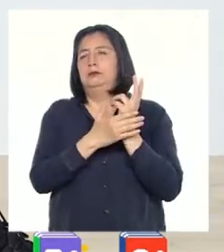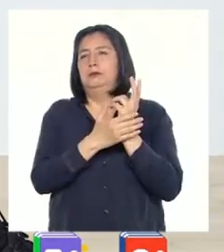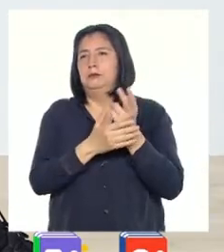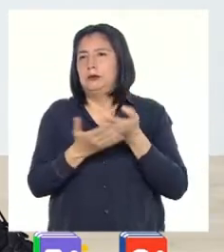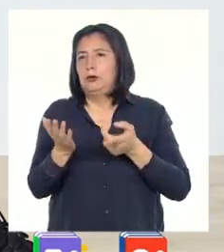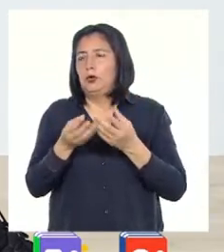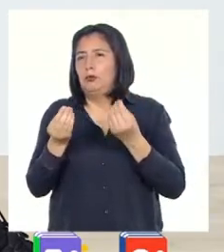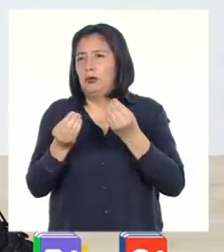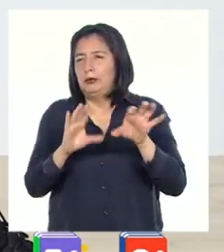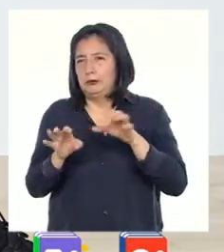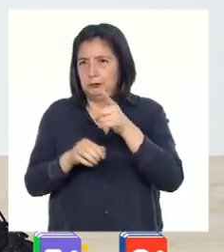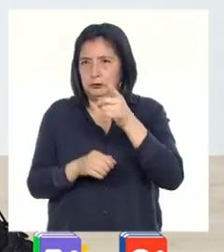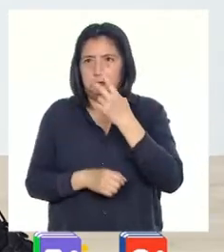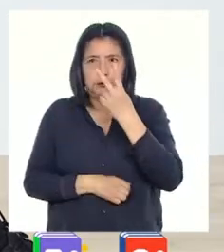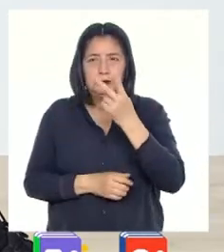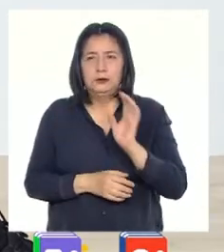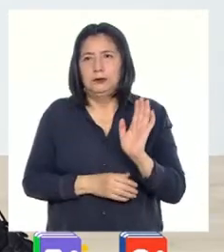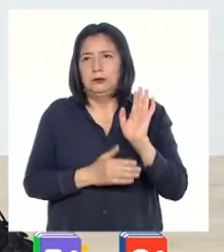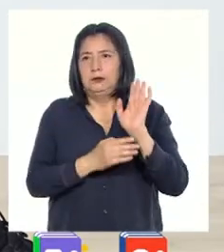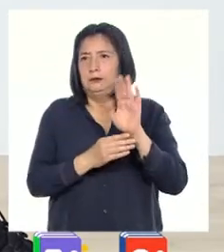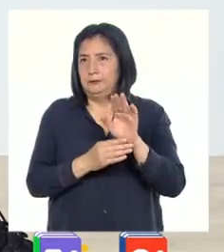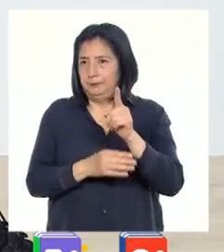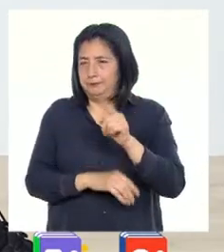manera. Arriba.